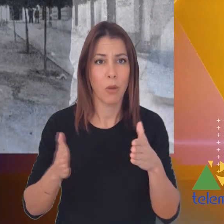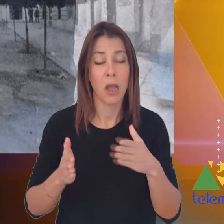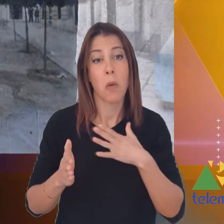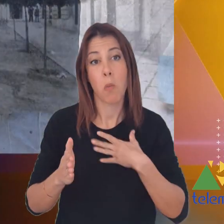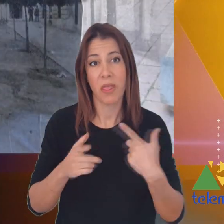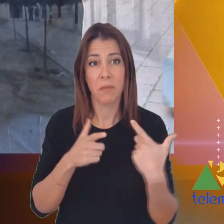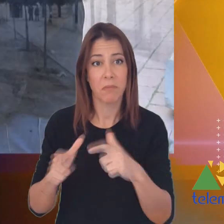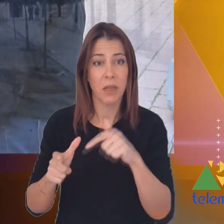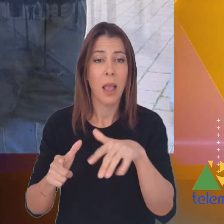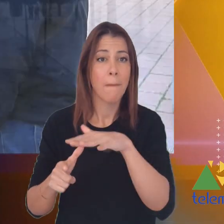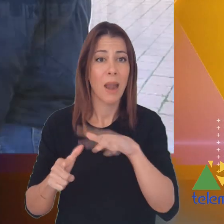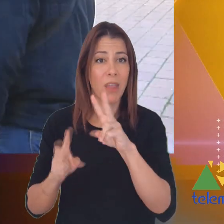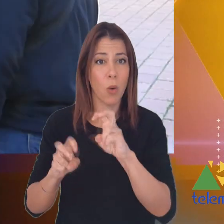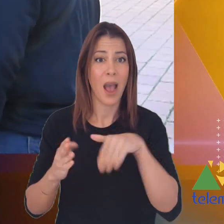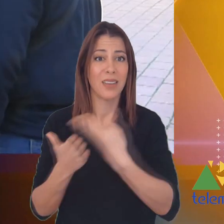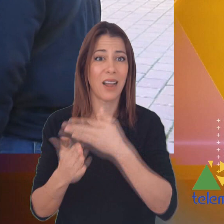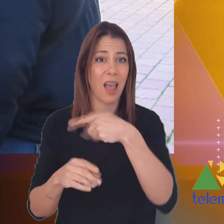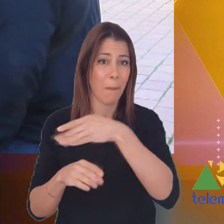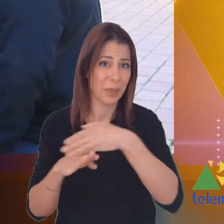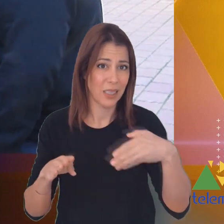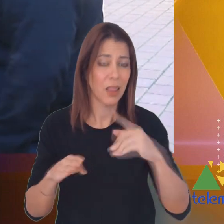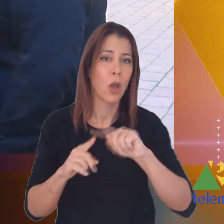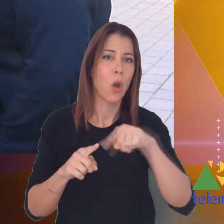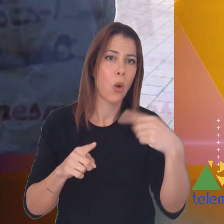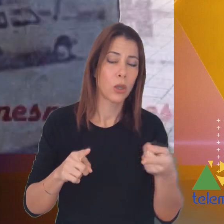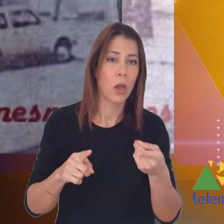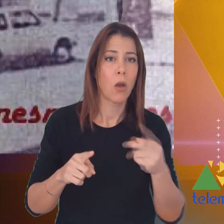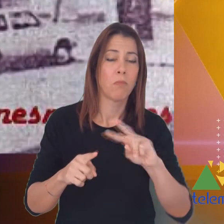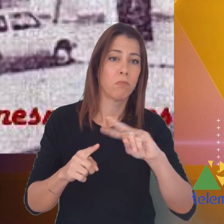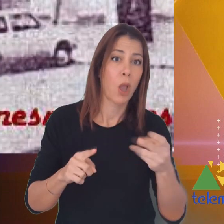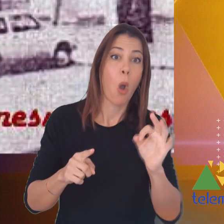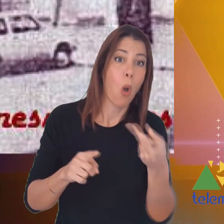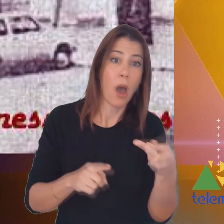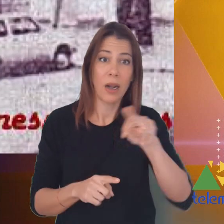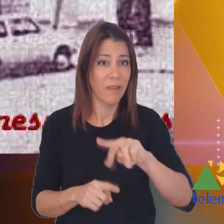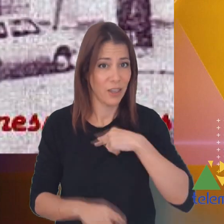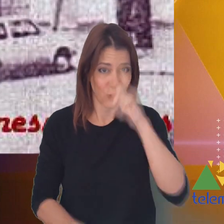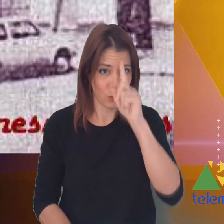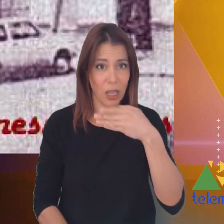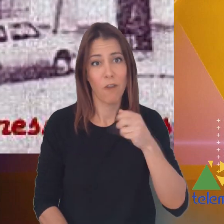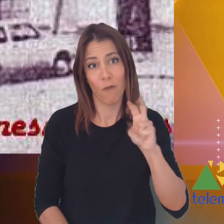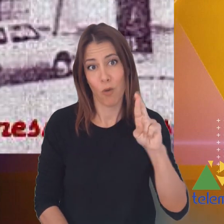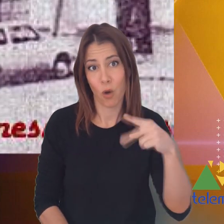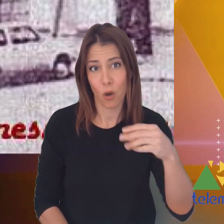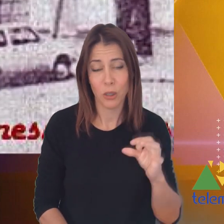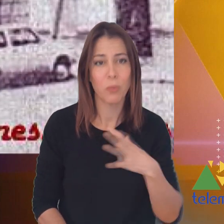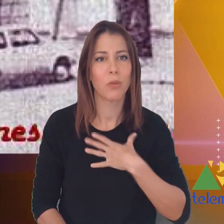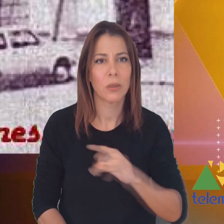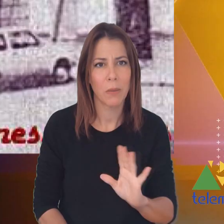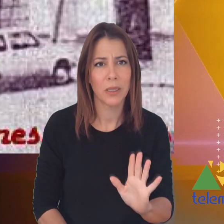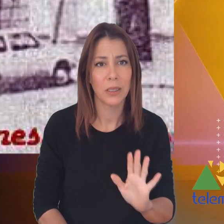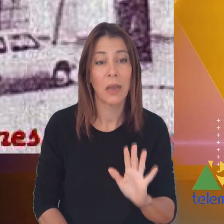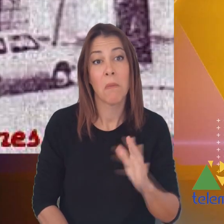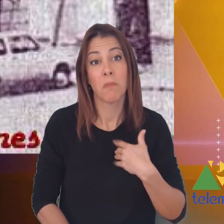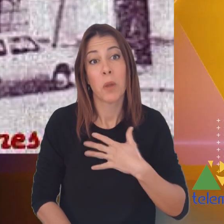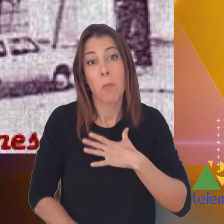sería Plaza Nueva, que llegaría hasta la mitad, y el otro trozo, o al revés, podía ser la Plaza Javier de Burgos. Es decir, que posiblemente, o sea, que a la vez tenía esos